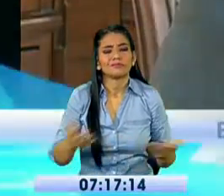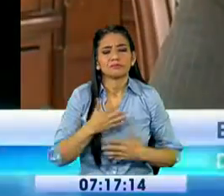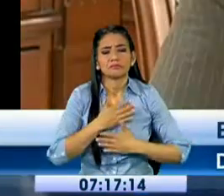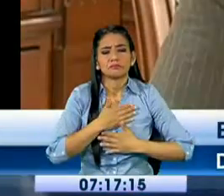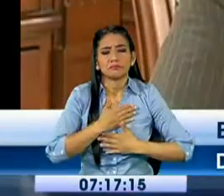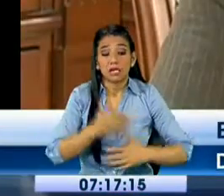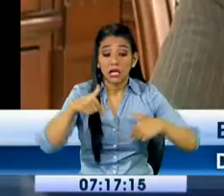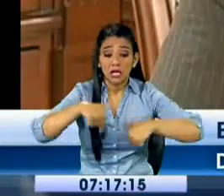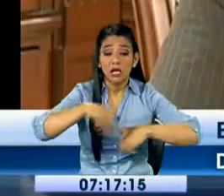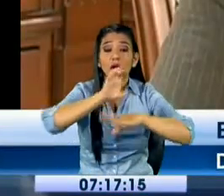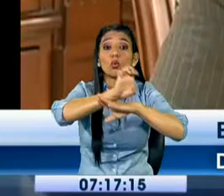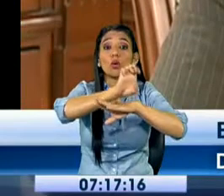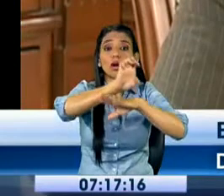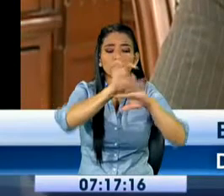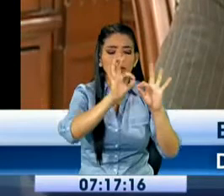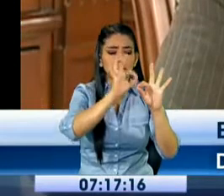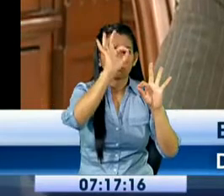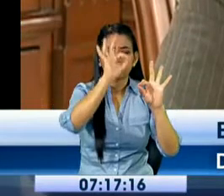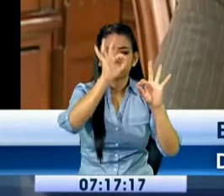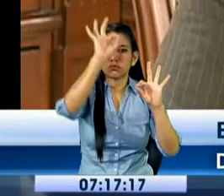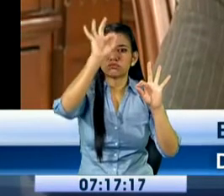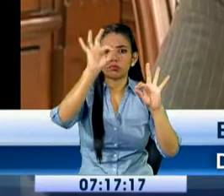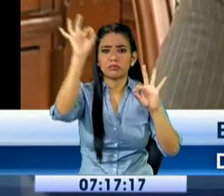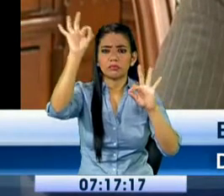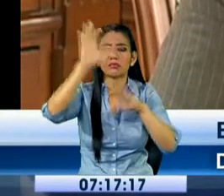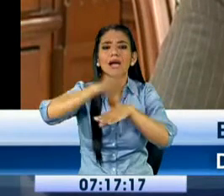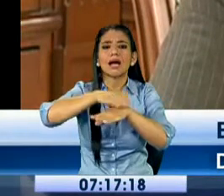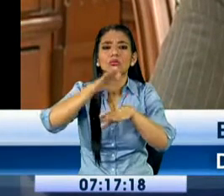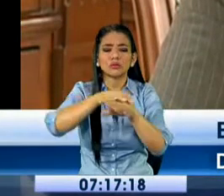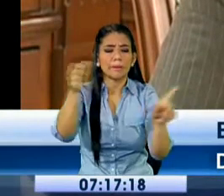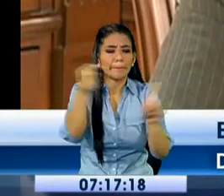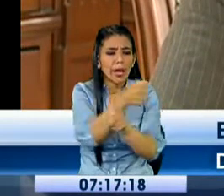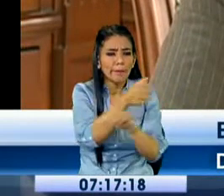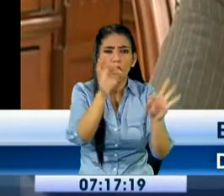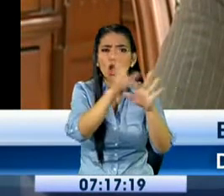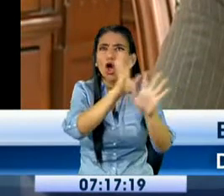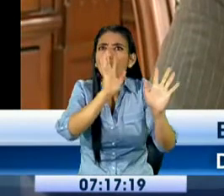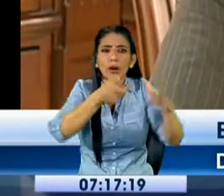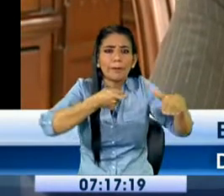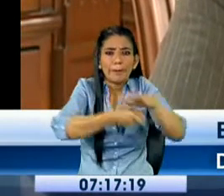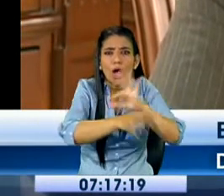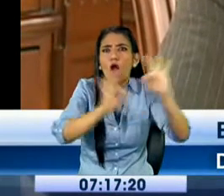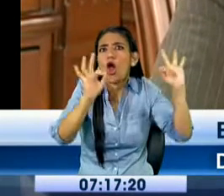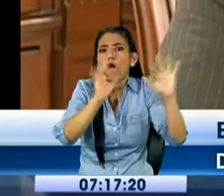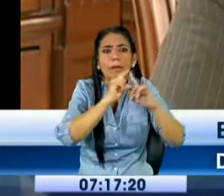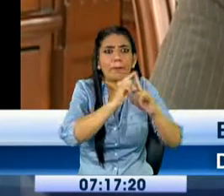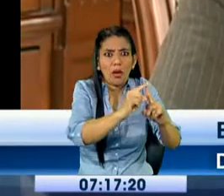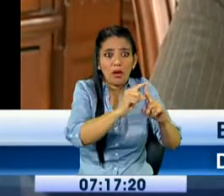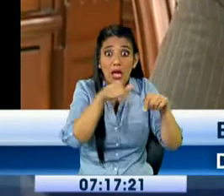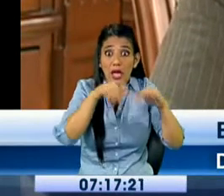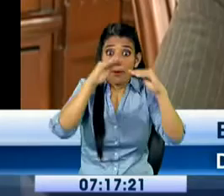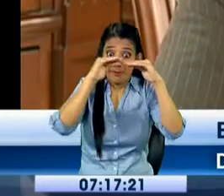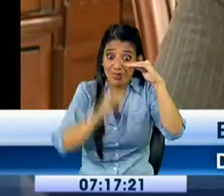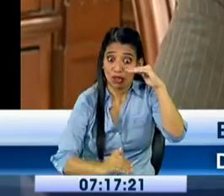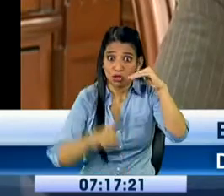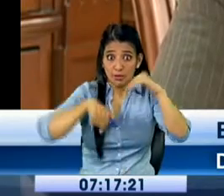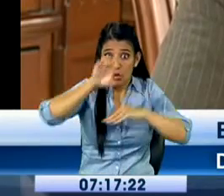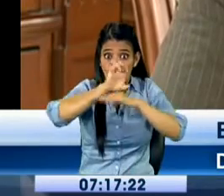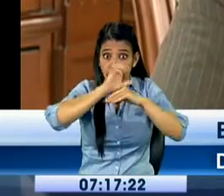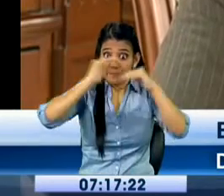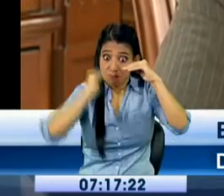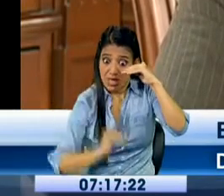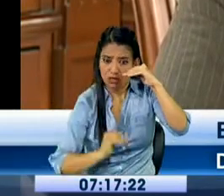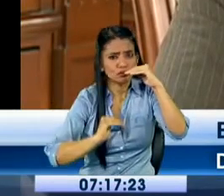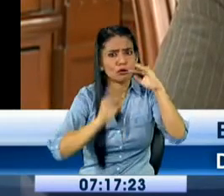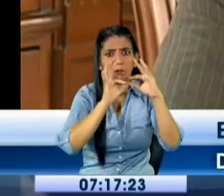sobre violencia de género, en lugar de estancarse, de disminuir, van incrementándose. Y eso es preocupante